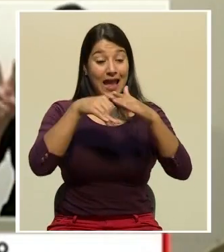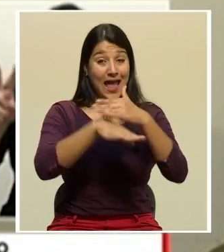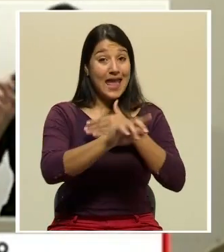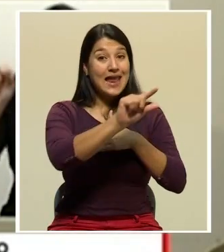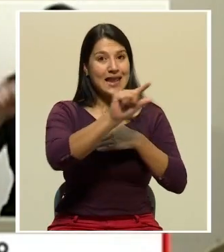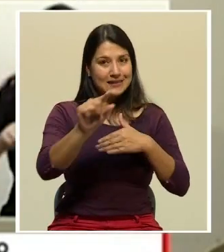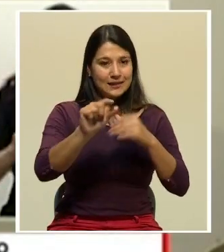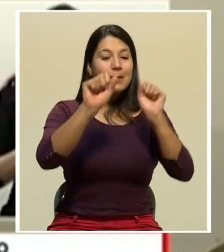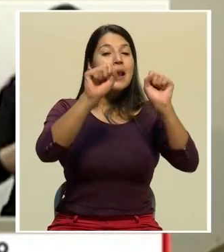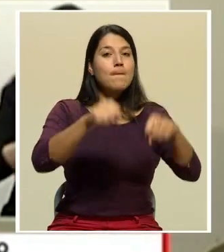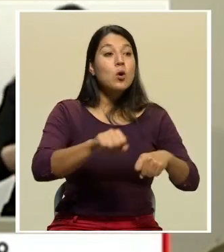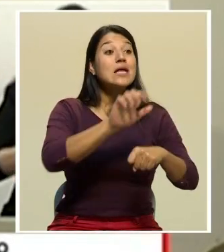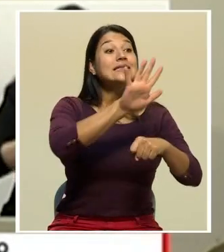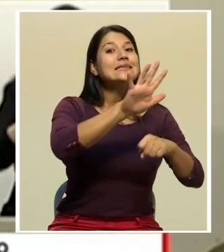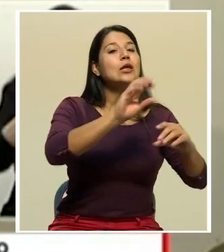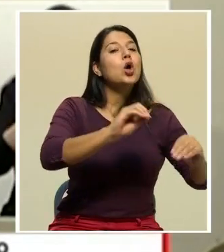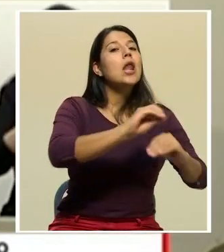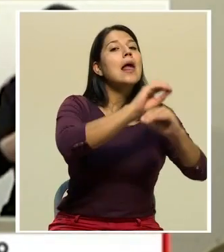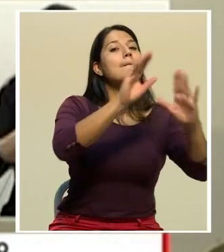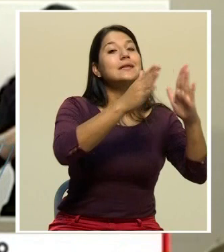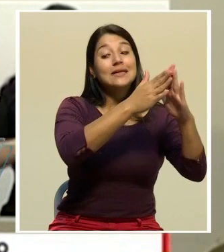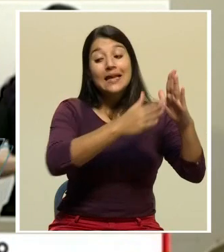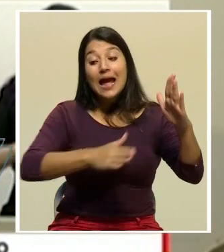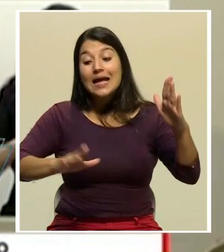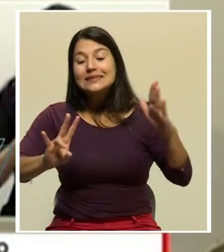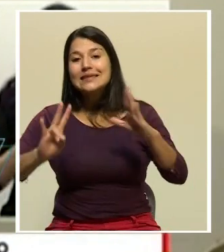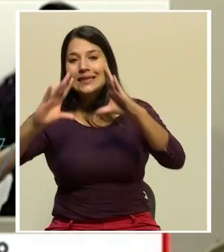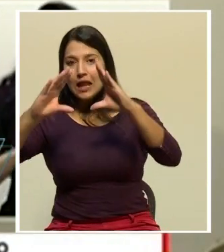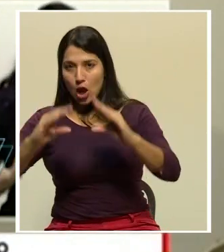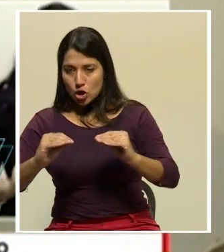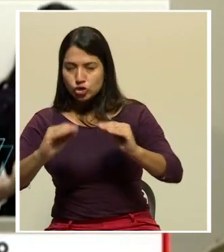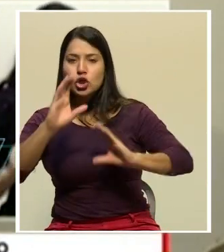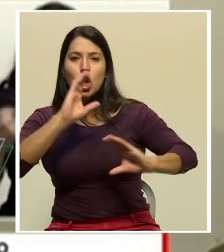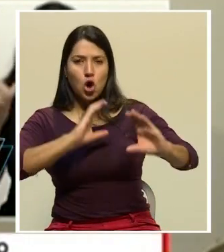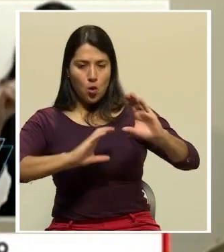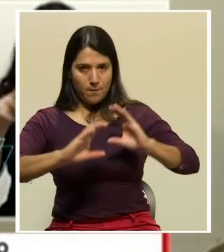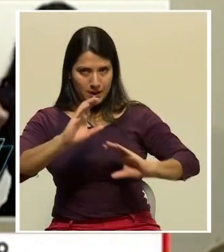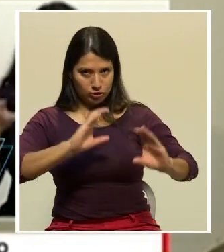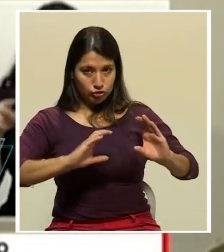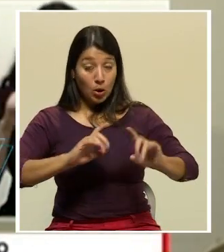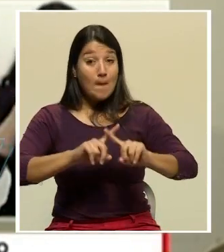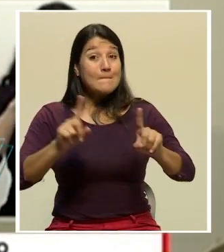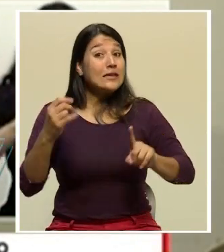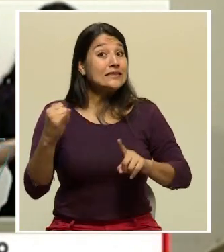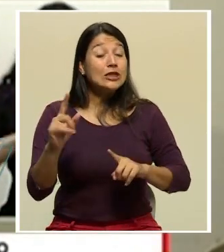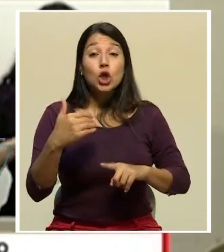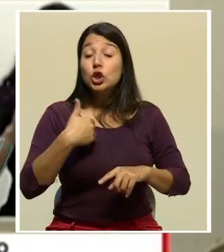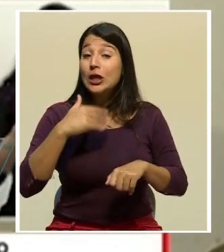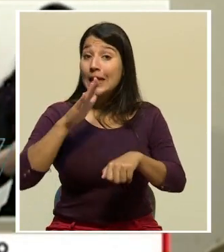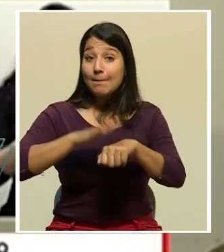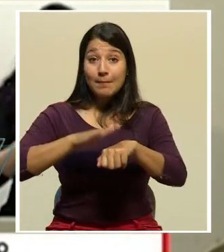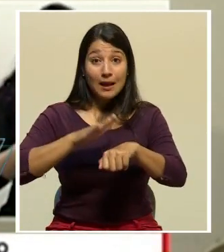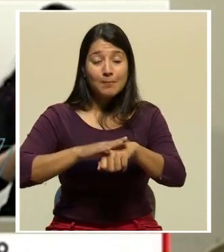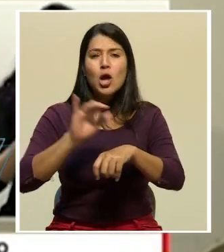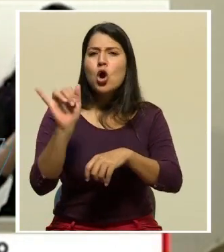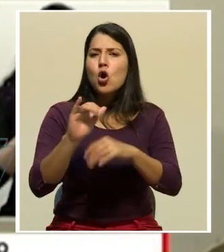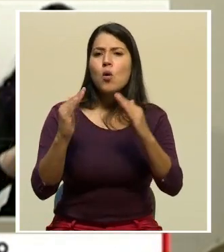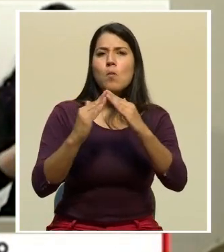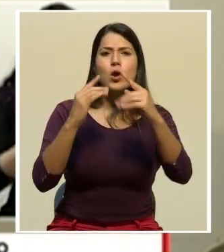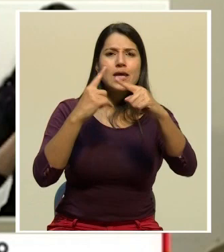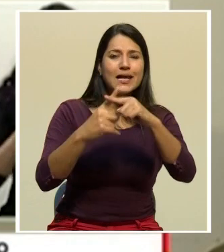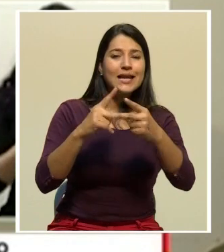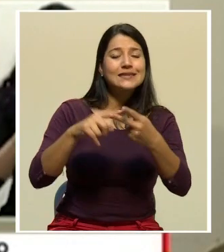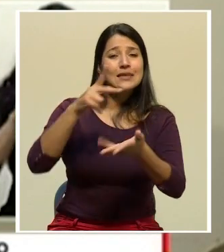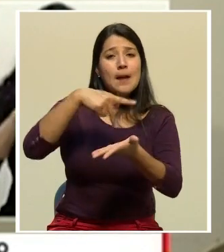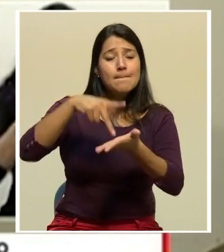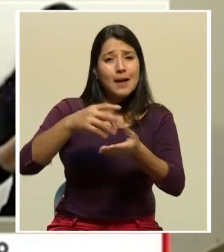de 5 a 7 la actividad comercial, salvo en aquellos que no están habilitados, como lo son los lugares de culto, los parques